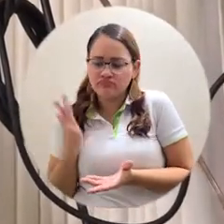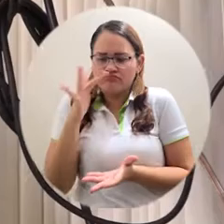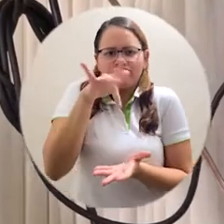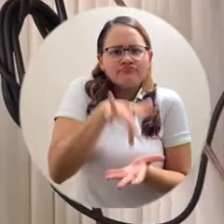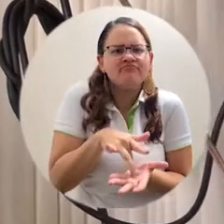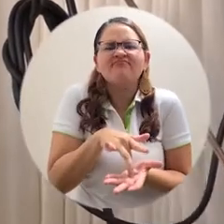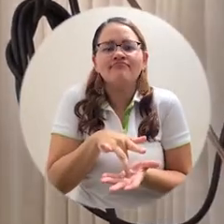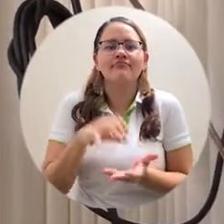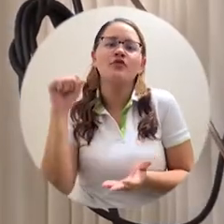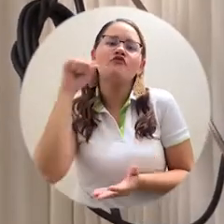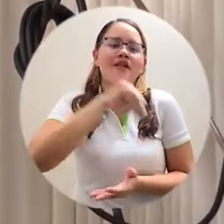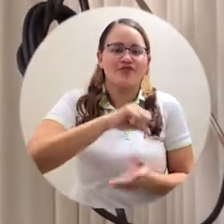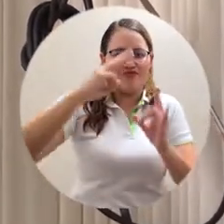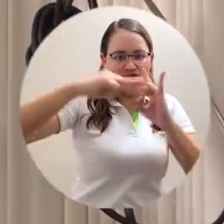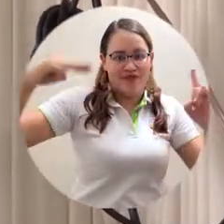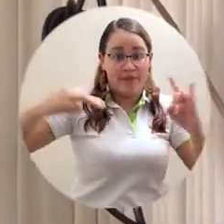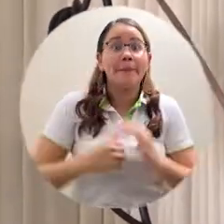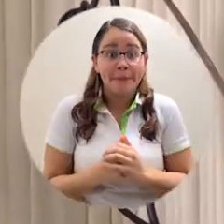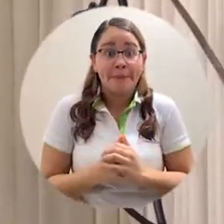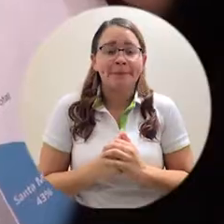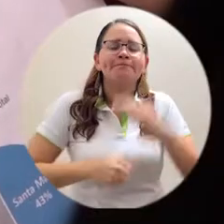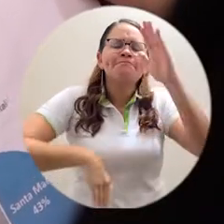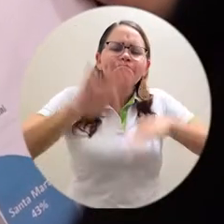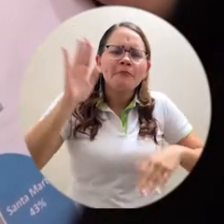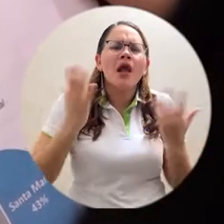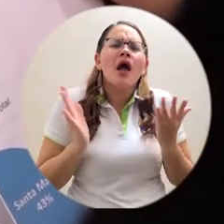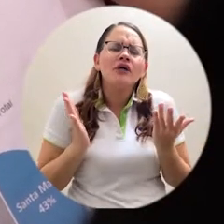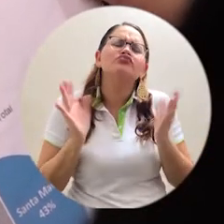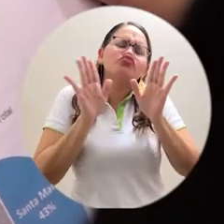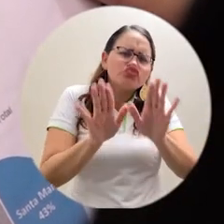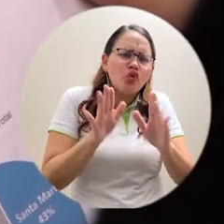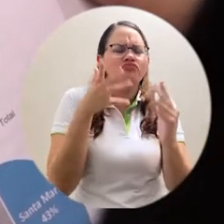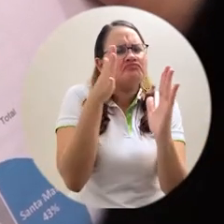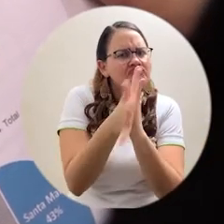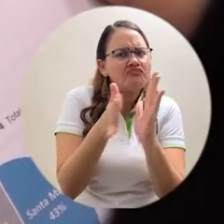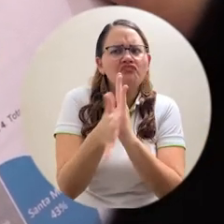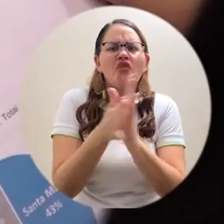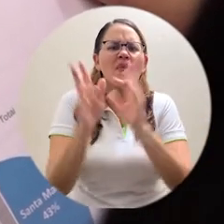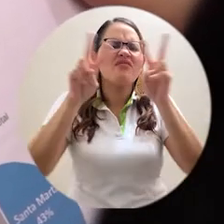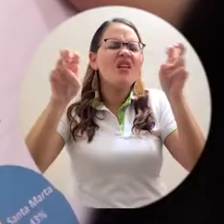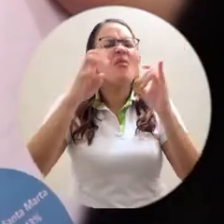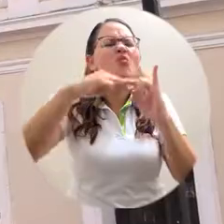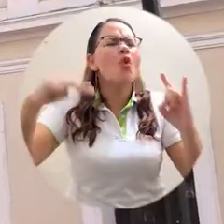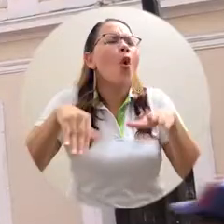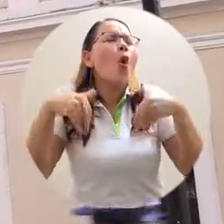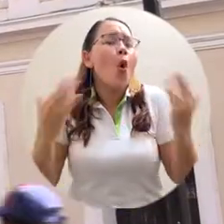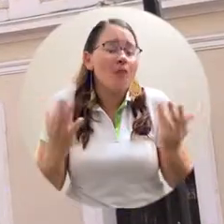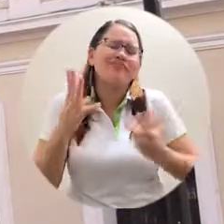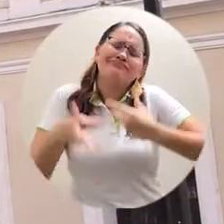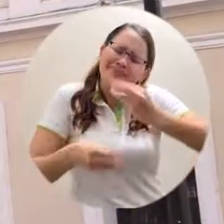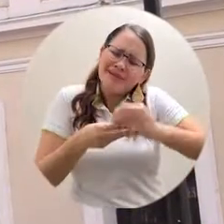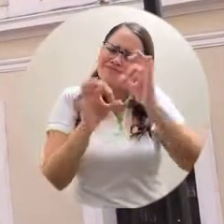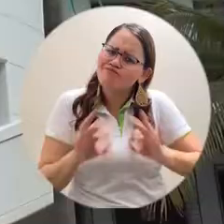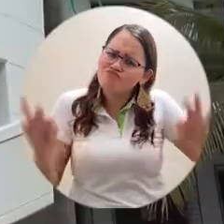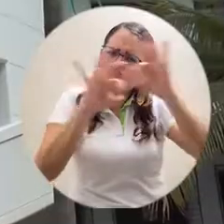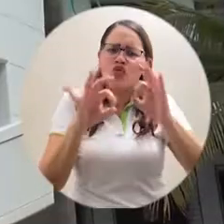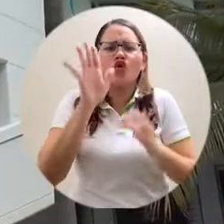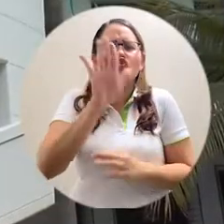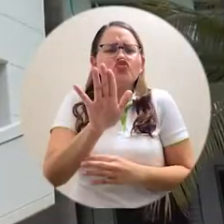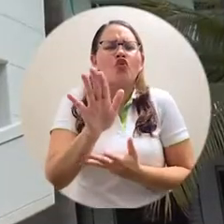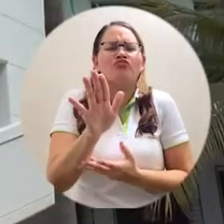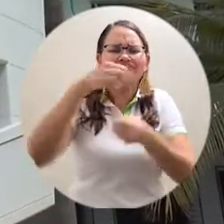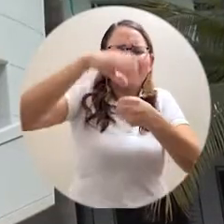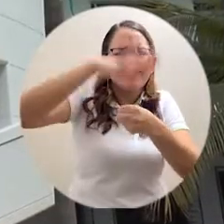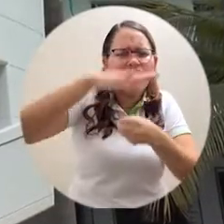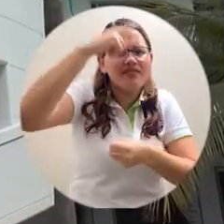Salazar, rector del Alma Mater, quien realizó una presentación sobre el panorama actual de la institución y la necesidad de que el distrito y departamento